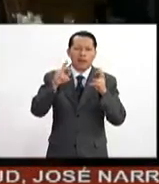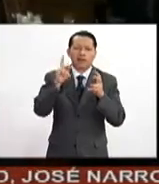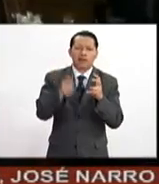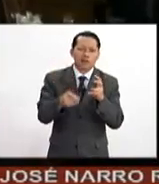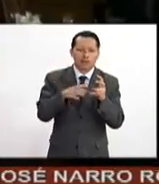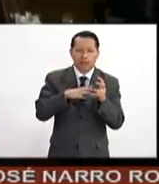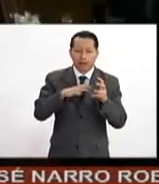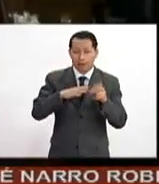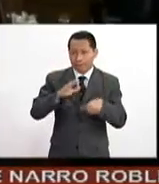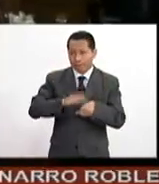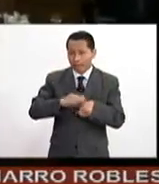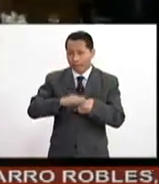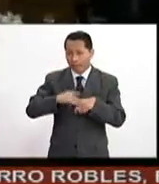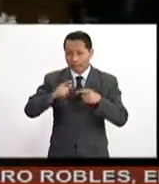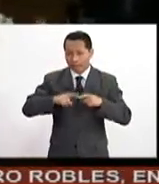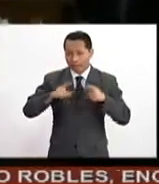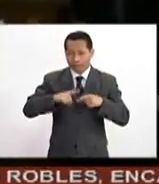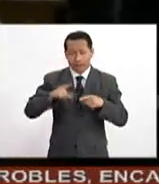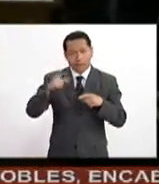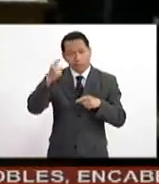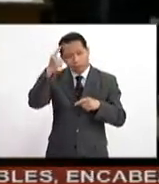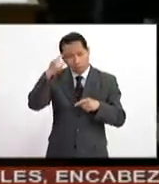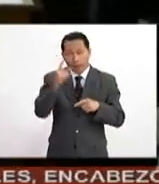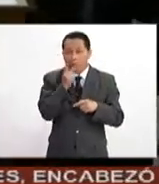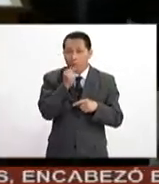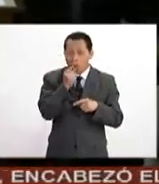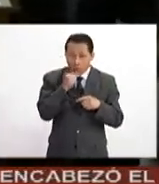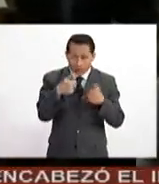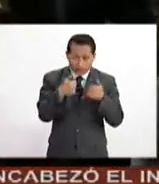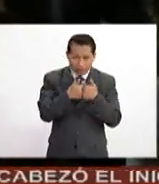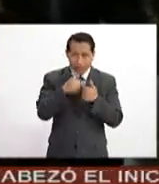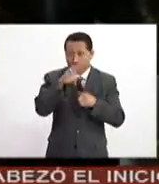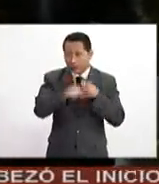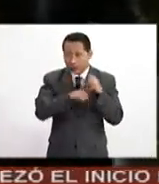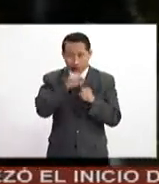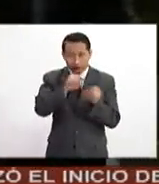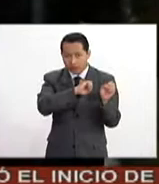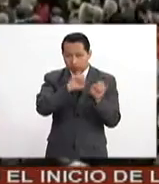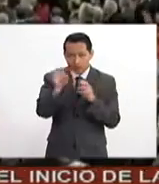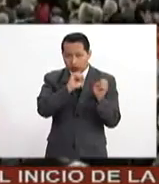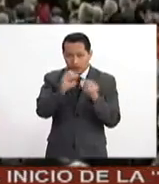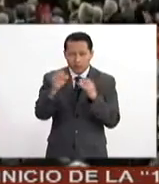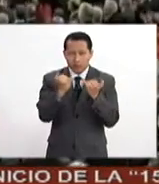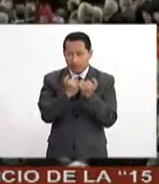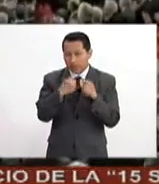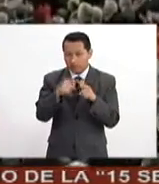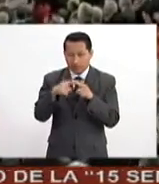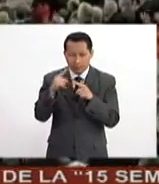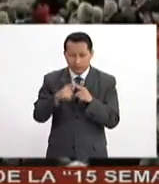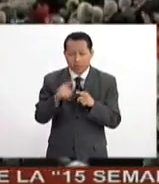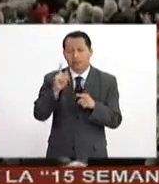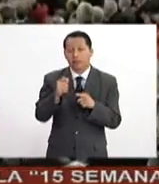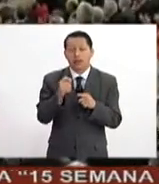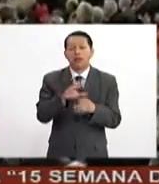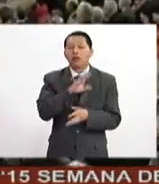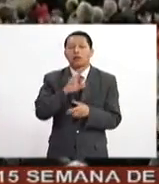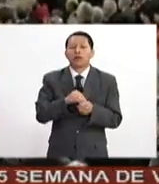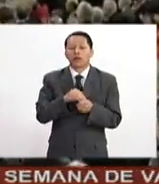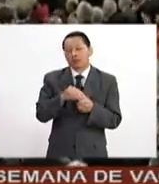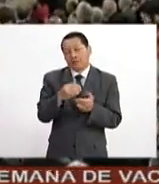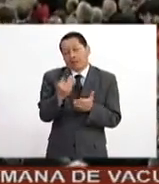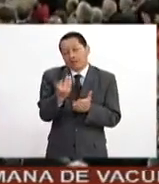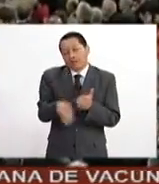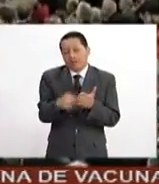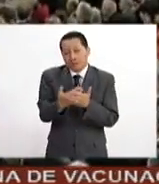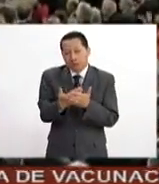la contratación de más agentes de la patrulla fronteriza, de ICE, el Servicio de Inmigración y Aduanas. Por lo tanto, no todo está escrito, sin